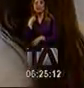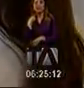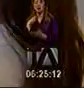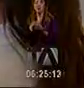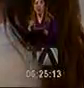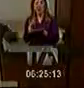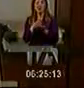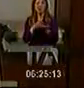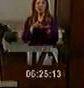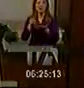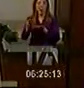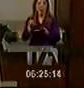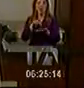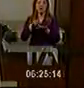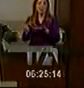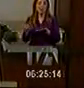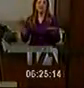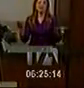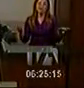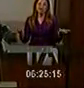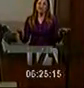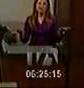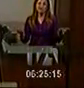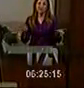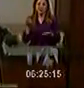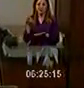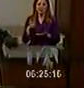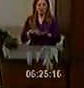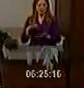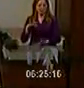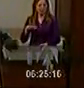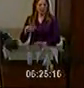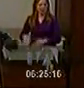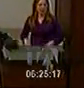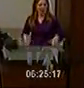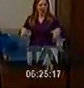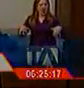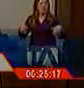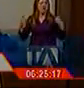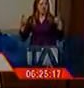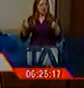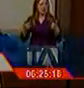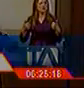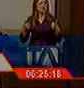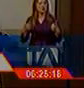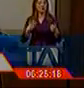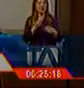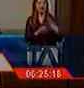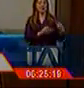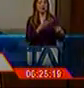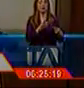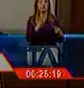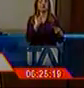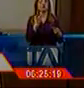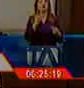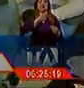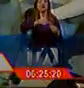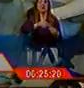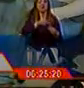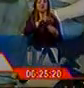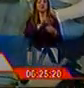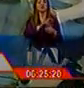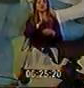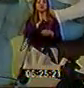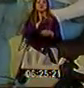al subsidio. Hay enormes utilidades que se hacen con el contrabando de diésel en alta mar.